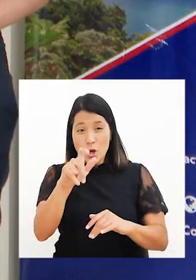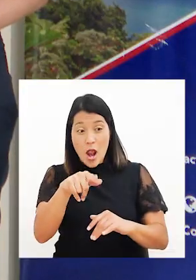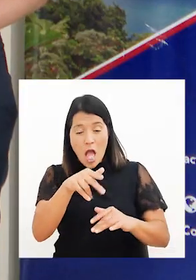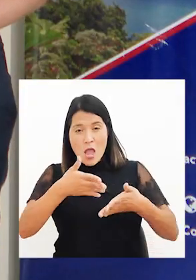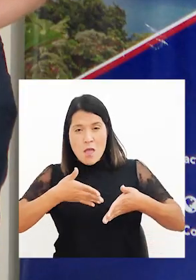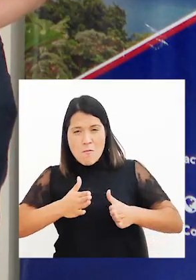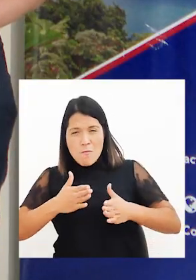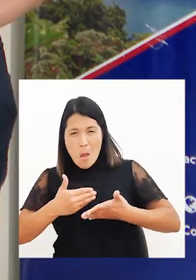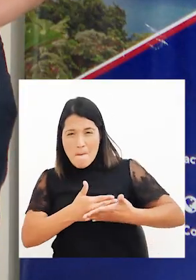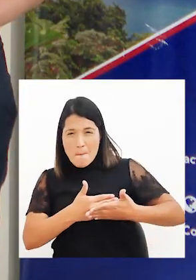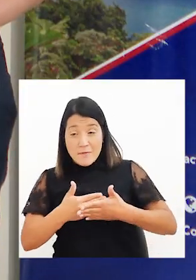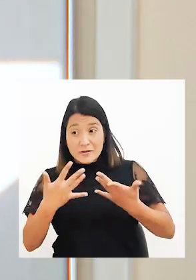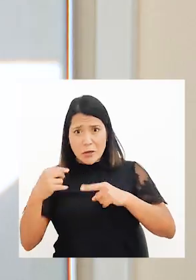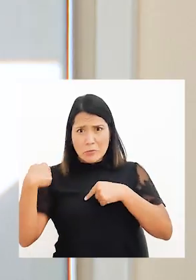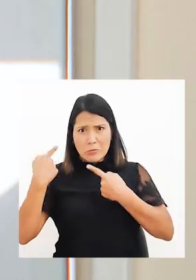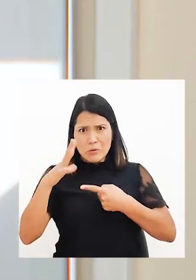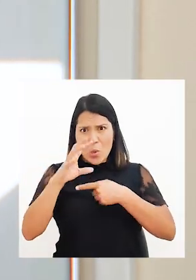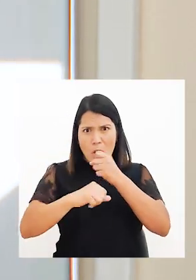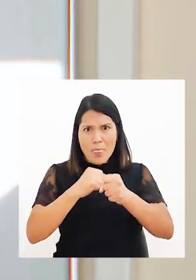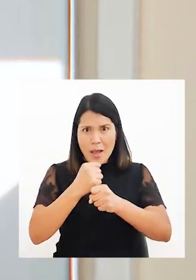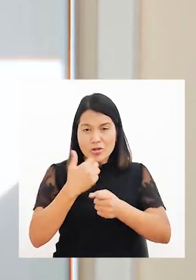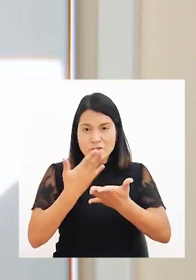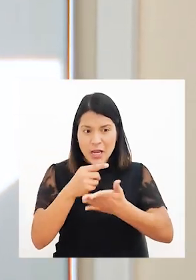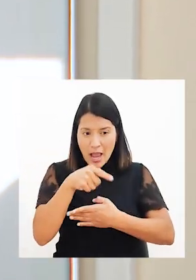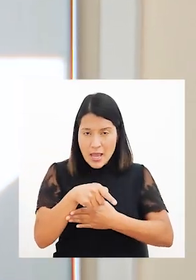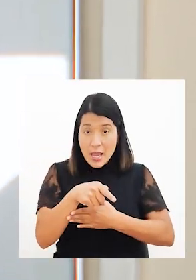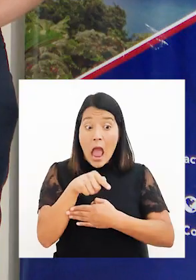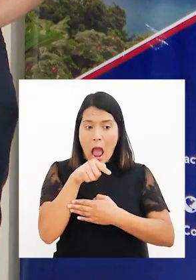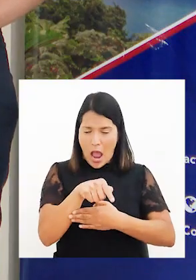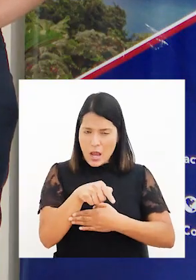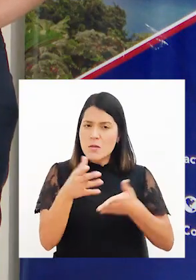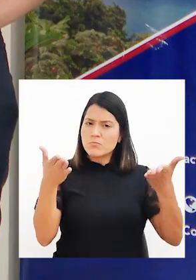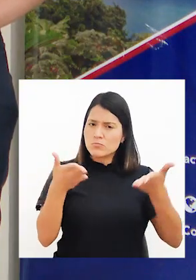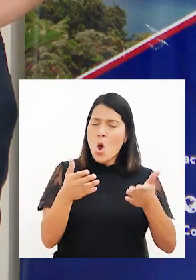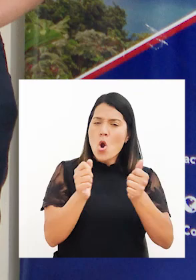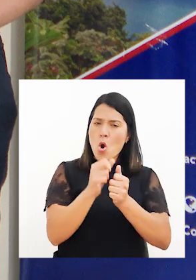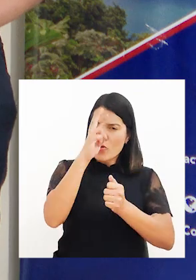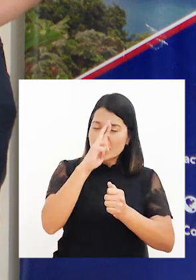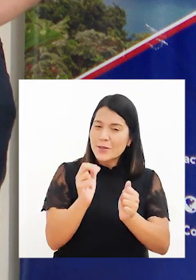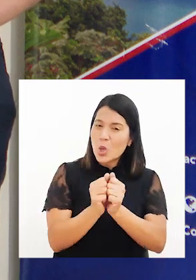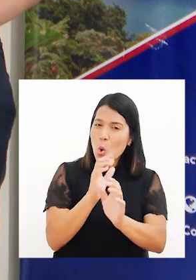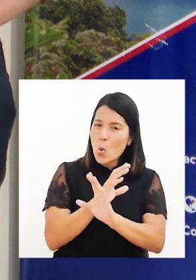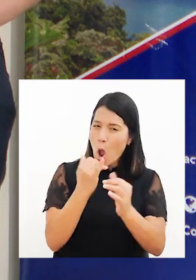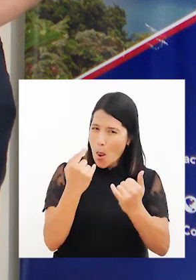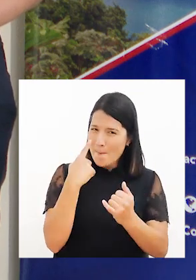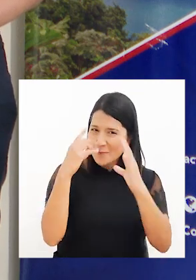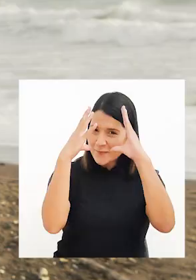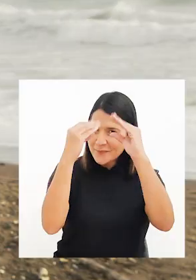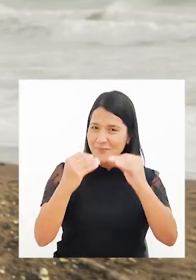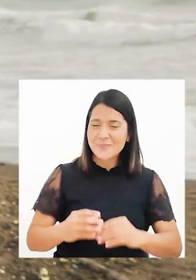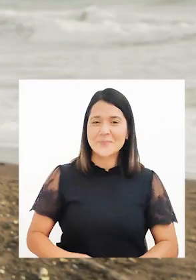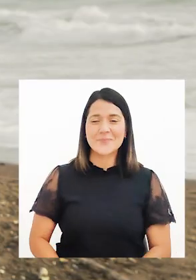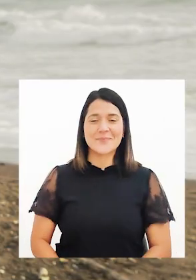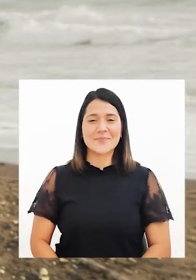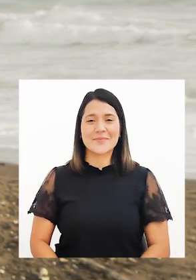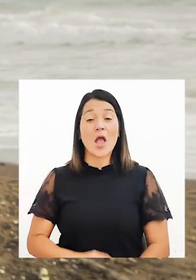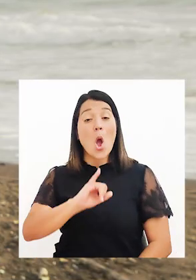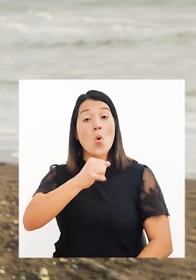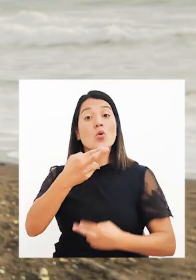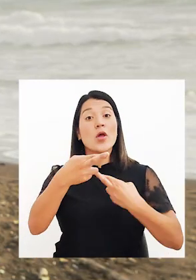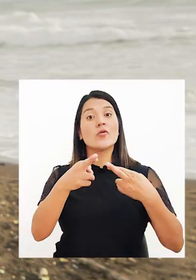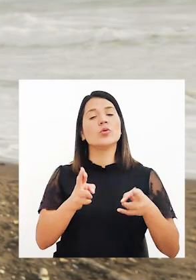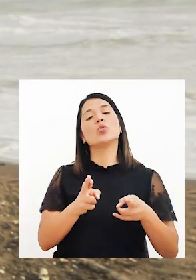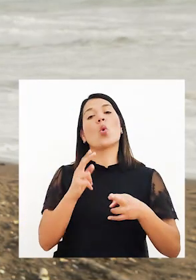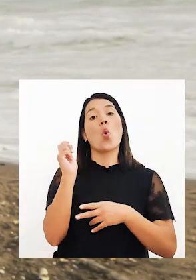lugar. Un lugar que las recibe con mucho respeto y cuidado. Vamos a ver el reportaje. La Junta Regional